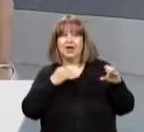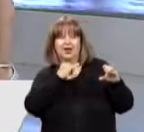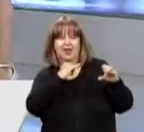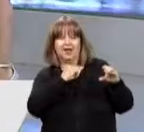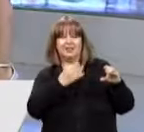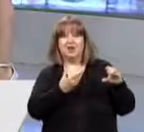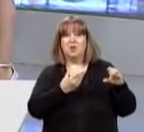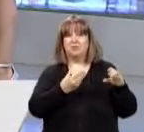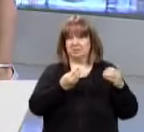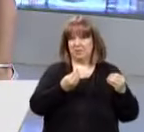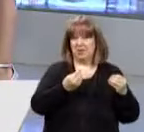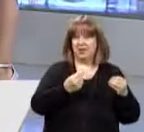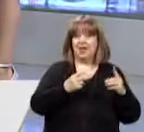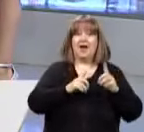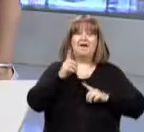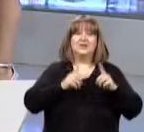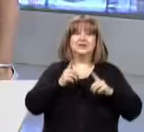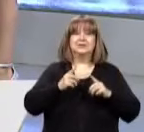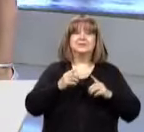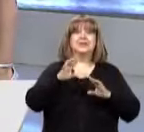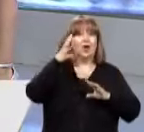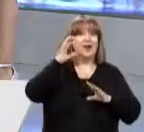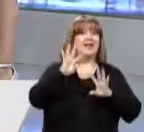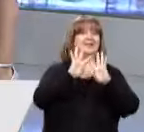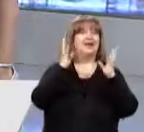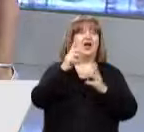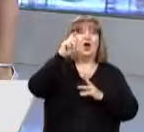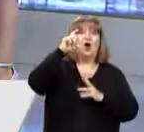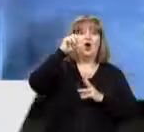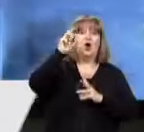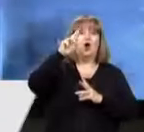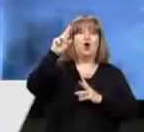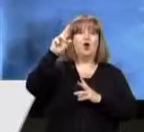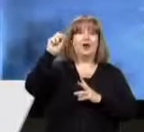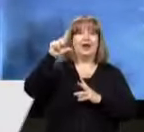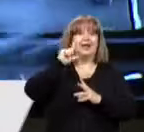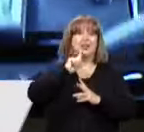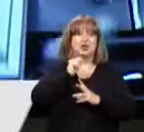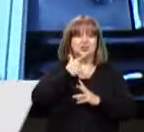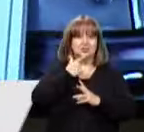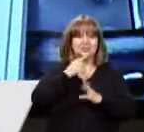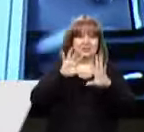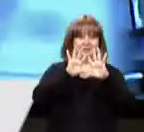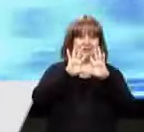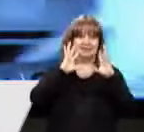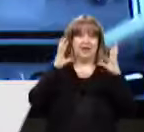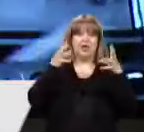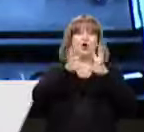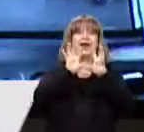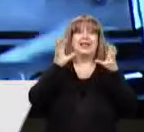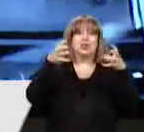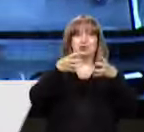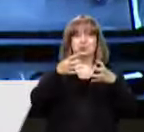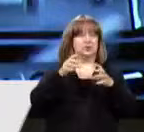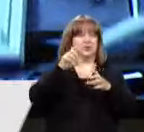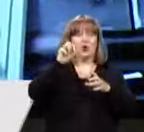otras alternativas claro han habido situaciones como el corralito que nos especificaron los dólares donde el miedo es fundado no es infundado Es